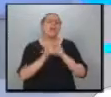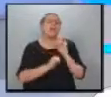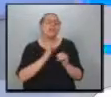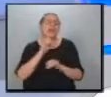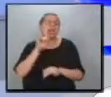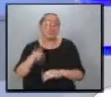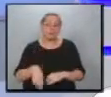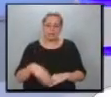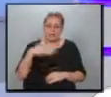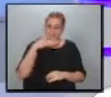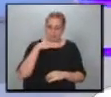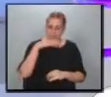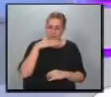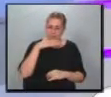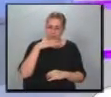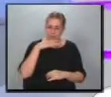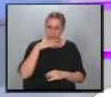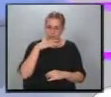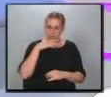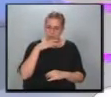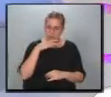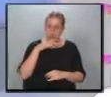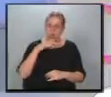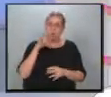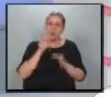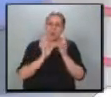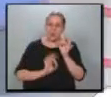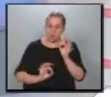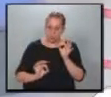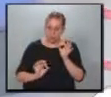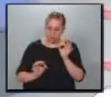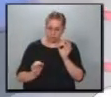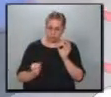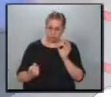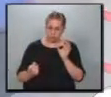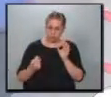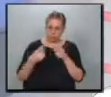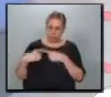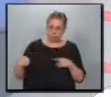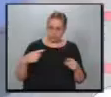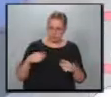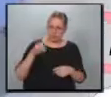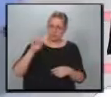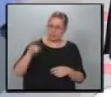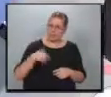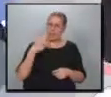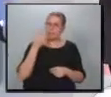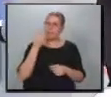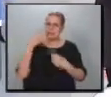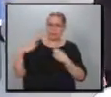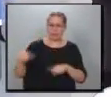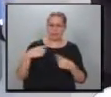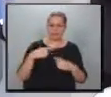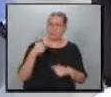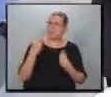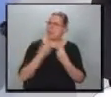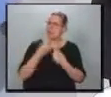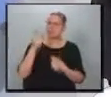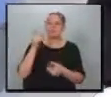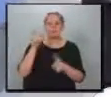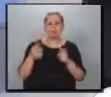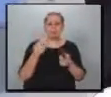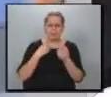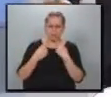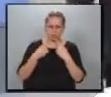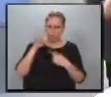vinos de igual variedad de uva pueden ser de tan distinto precio. Eso me pregunta mucho la gente. Claro. ¿Por qué hay